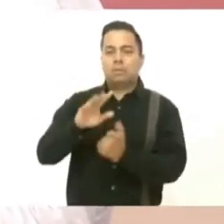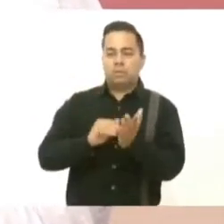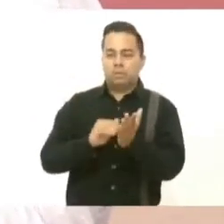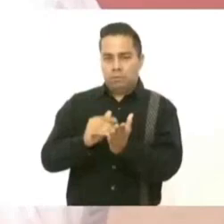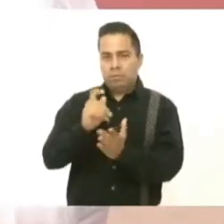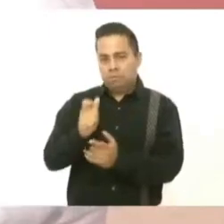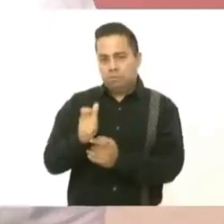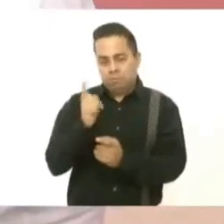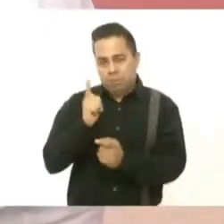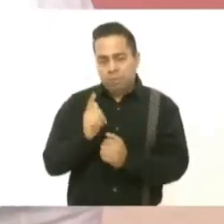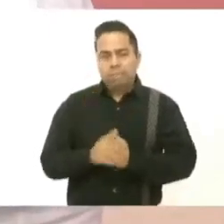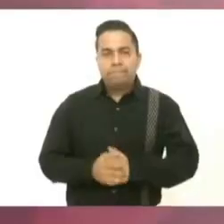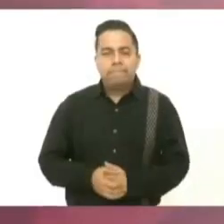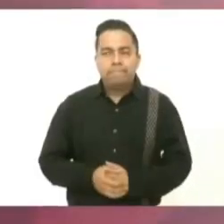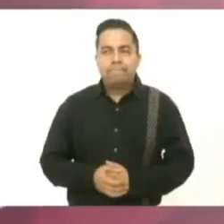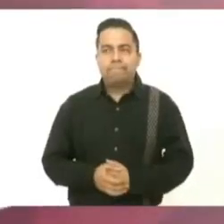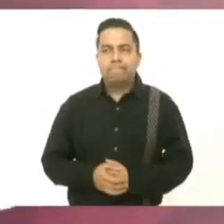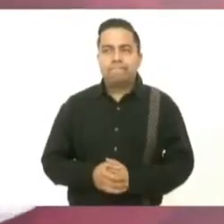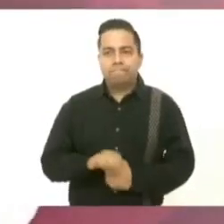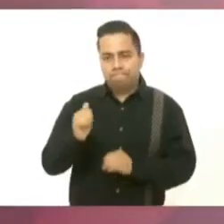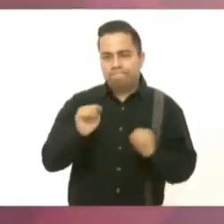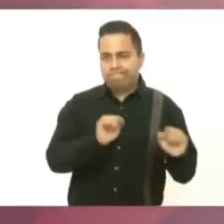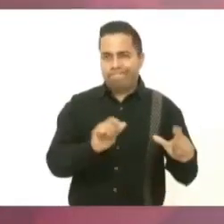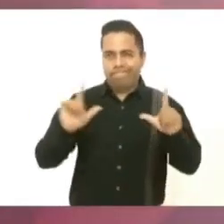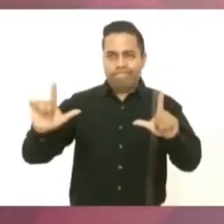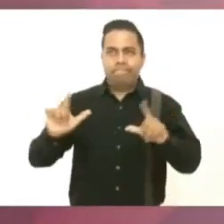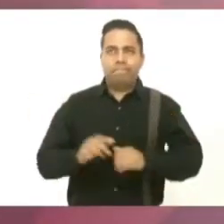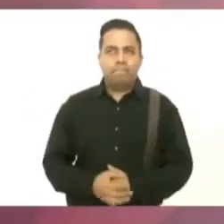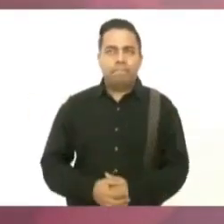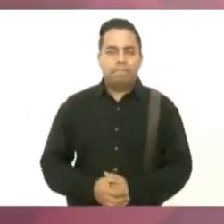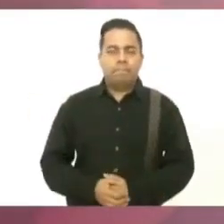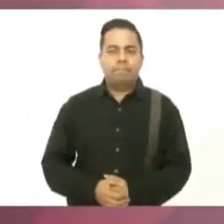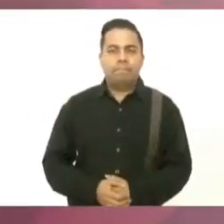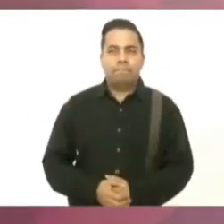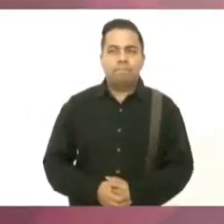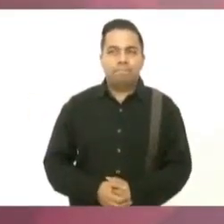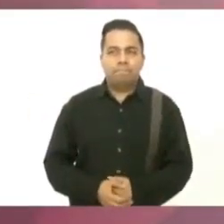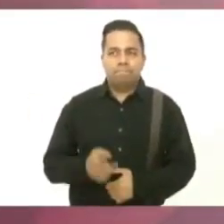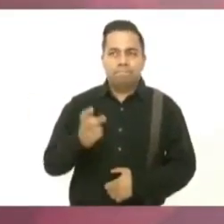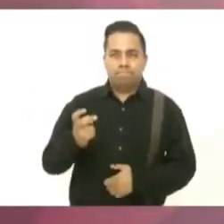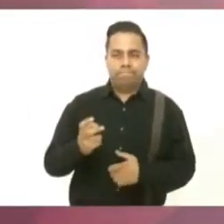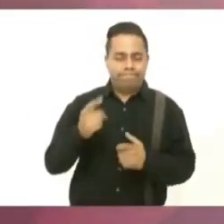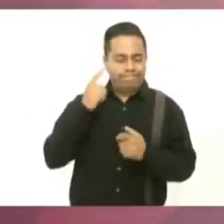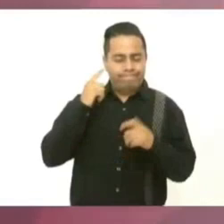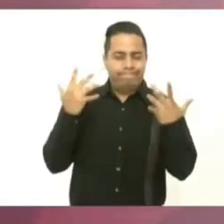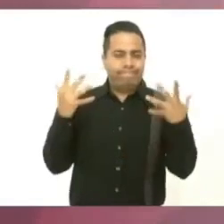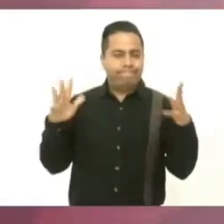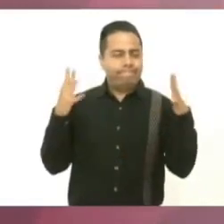de pesos. En la siguiente. Así es como